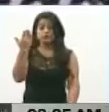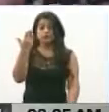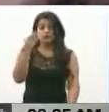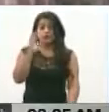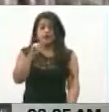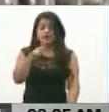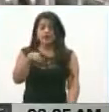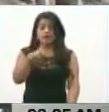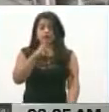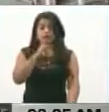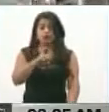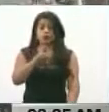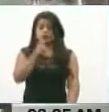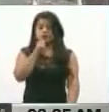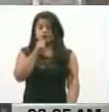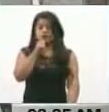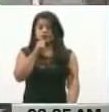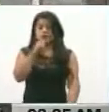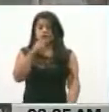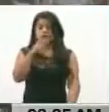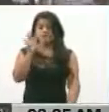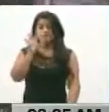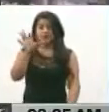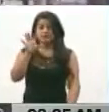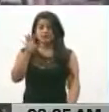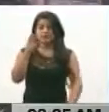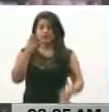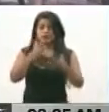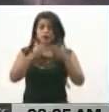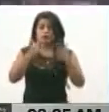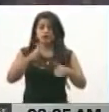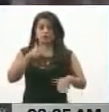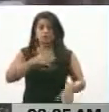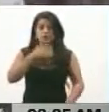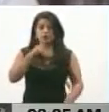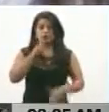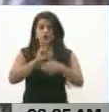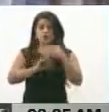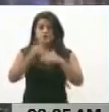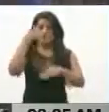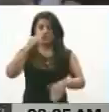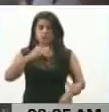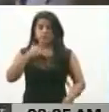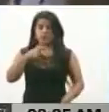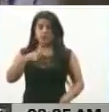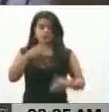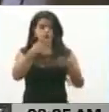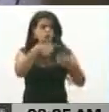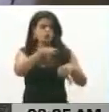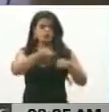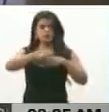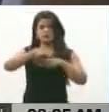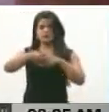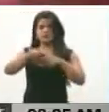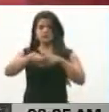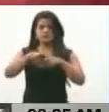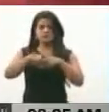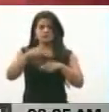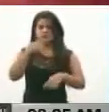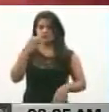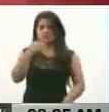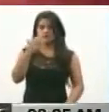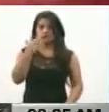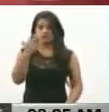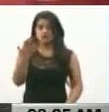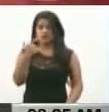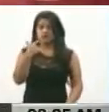aquí lo hizo nuestra patria, nuestros estudiantes de nuestra UNEFA, por ejemplo, que tanto son criticados, que no sirven, que